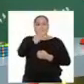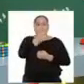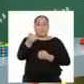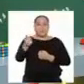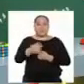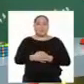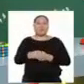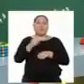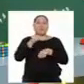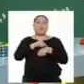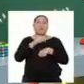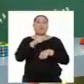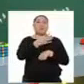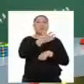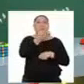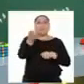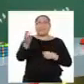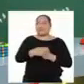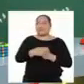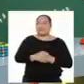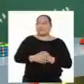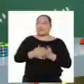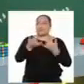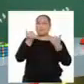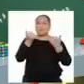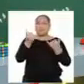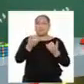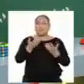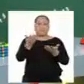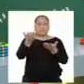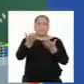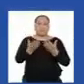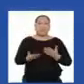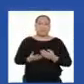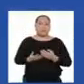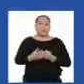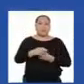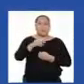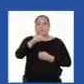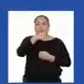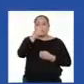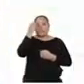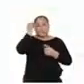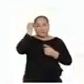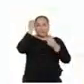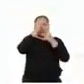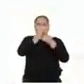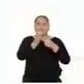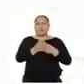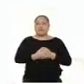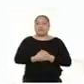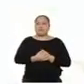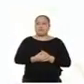turno es de ustedes. Por eso les invito a realizar el siguiente reto.